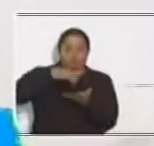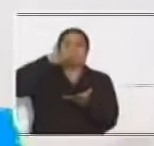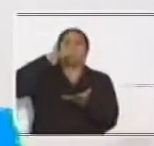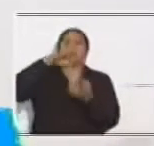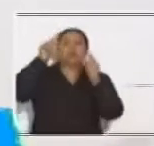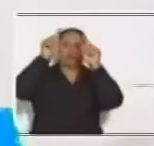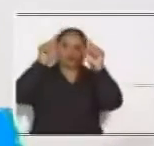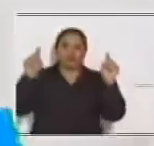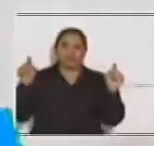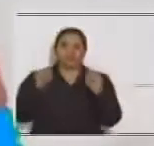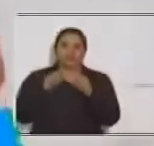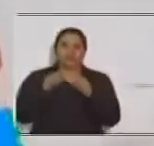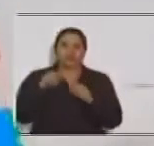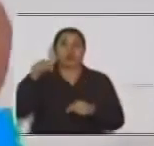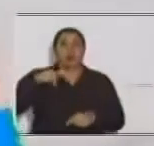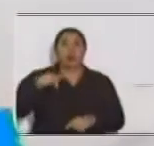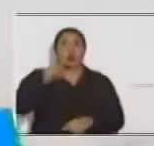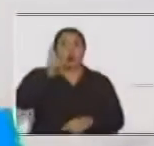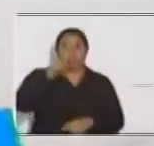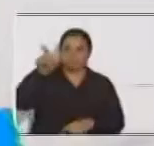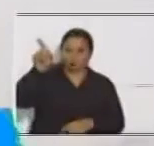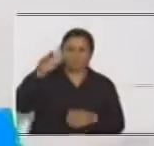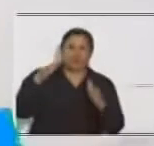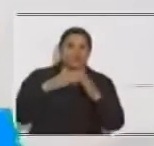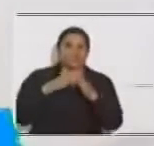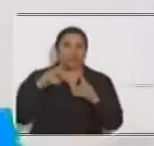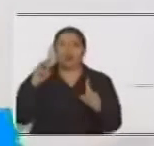Ahora les toca a ustedes su reto.